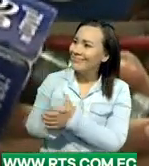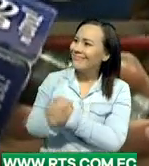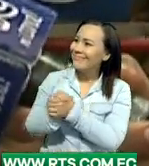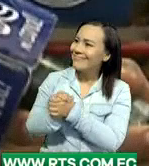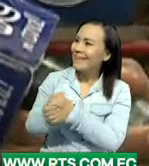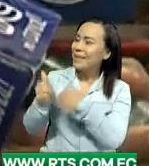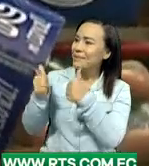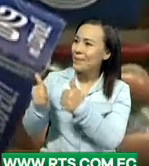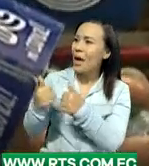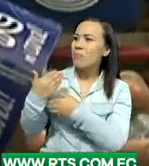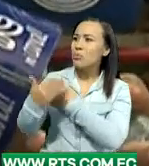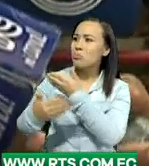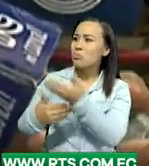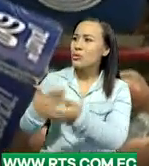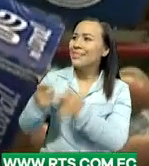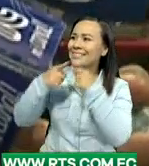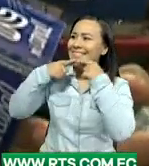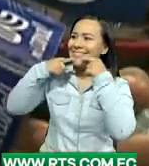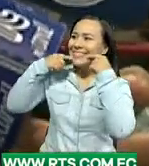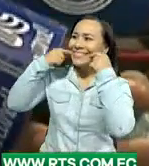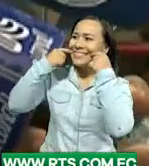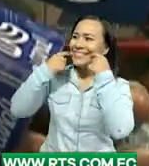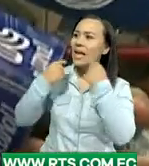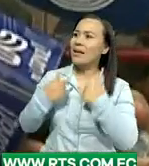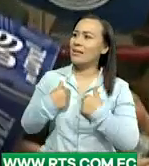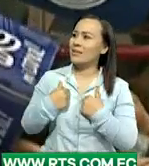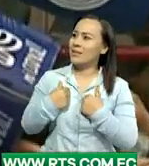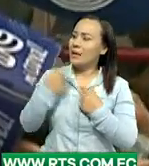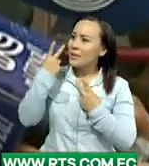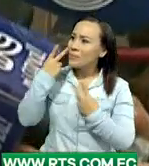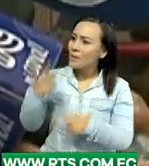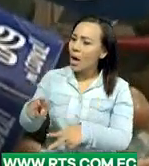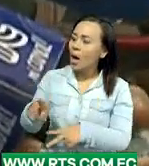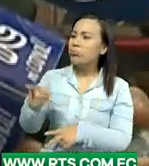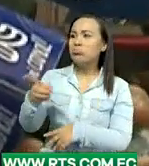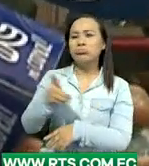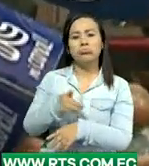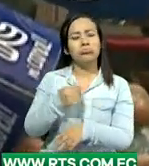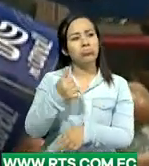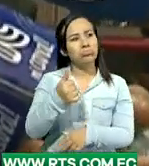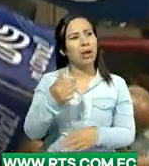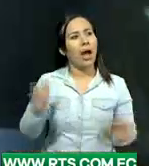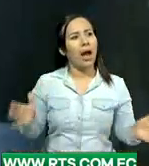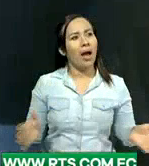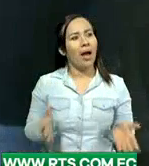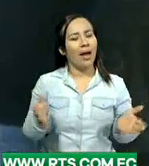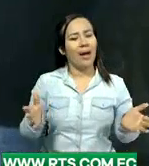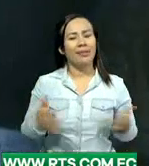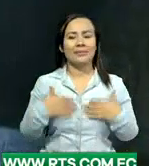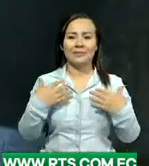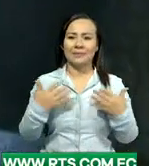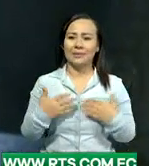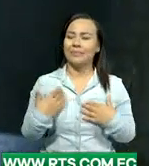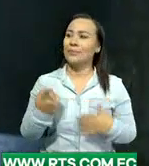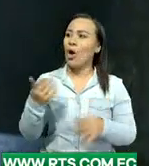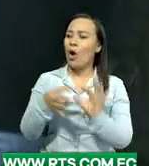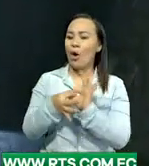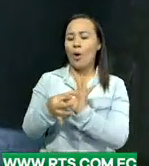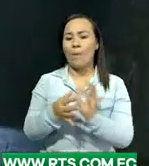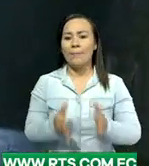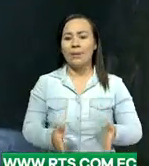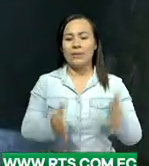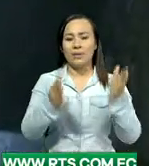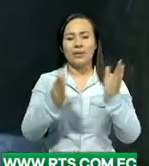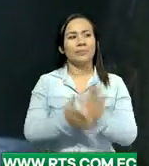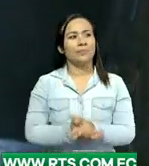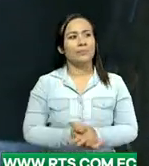apretó muy duro y se sonrió. Eso en el estado del doctor es muy alentadora. Por su parte, sus compañeros en el pleno,